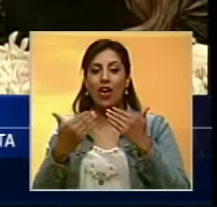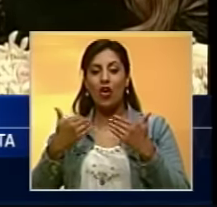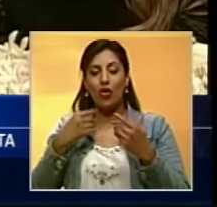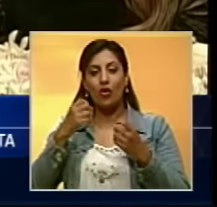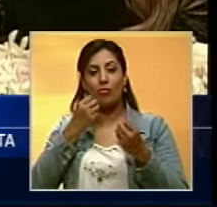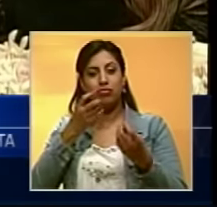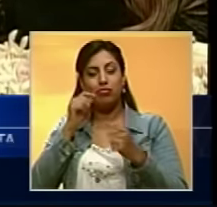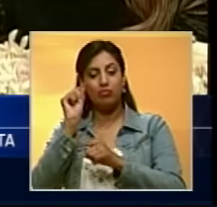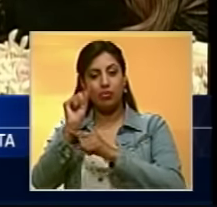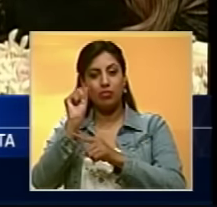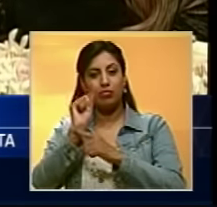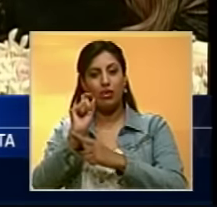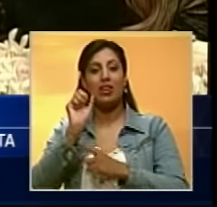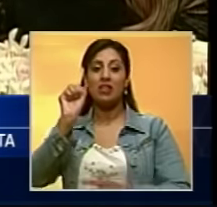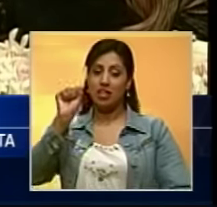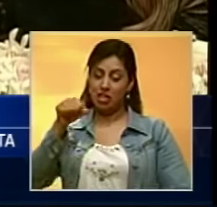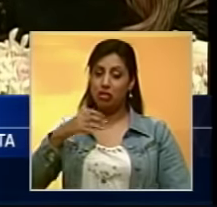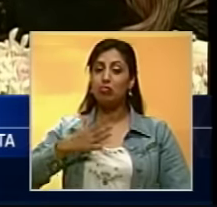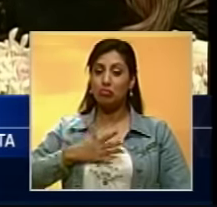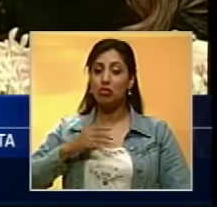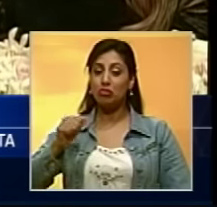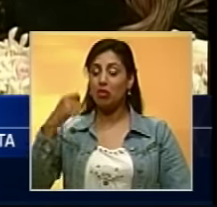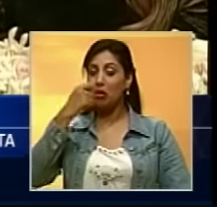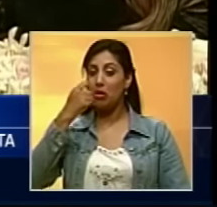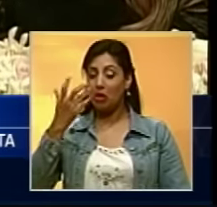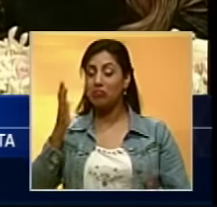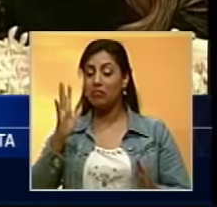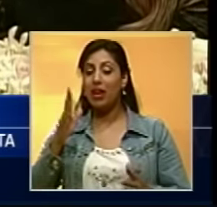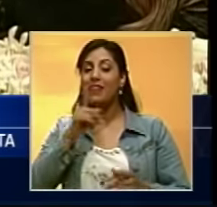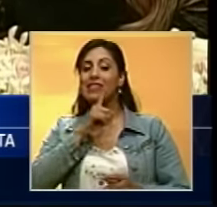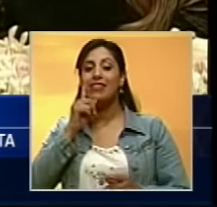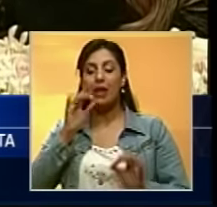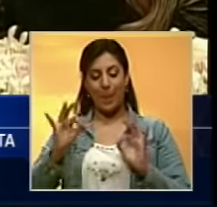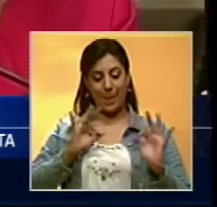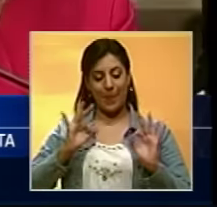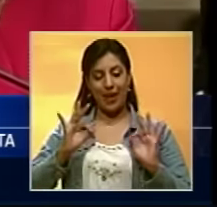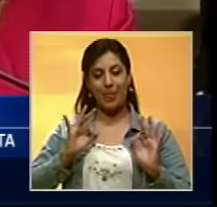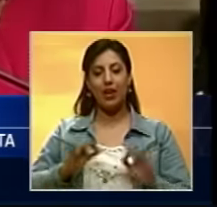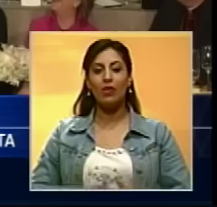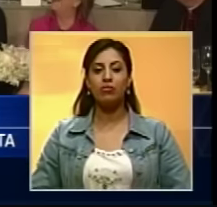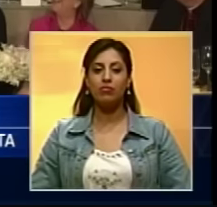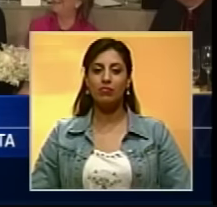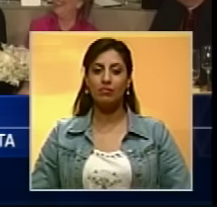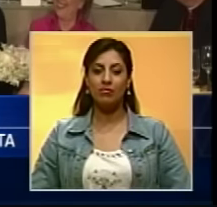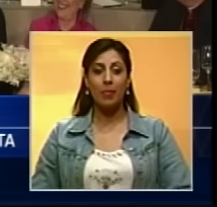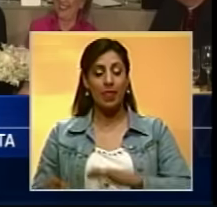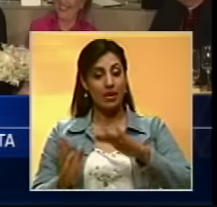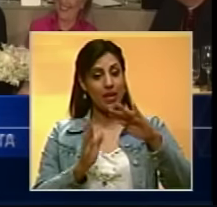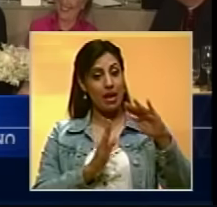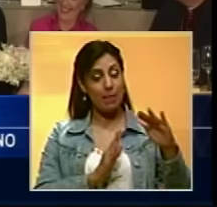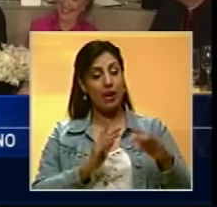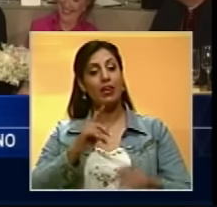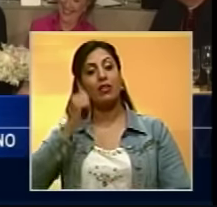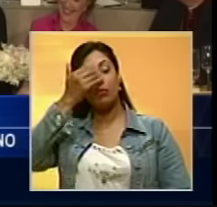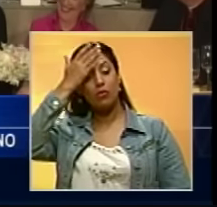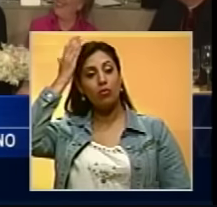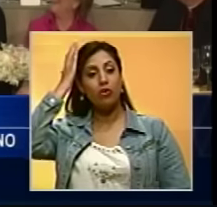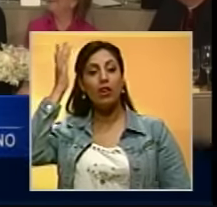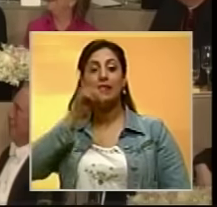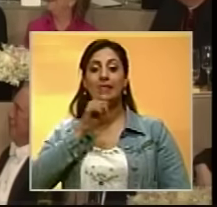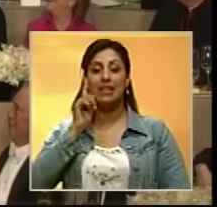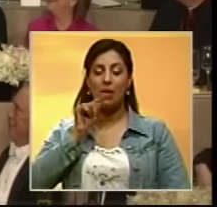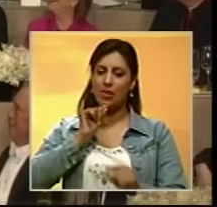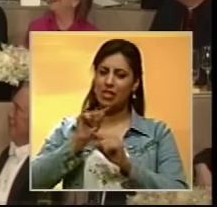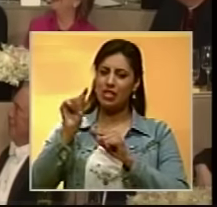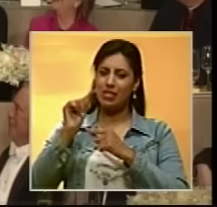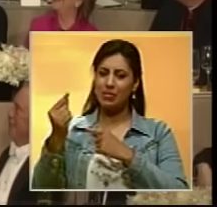rendimiento Y sí lo hice esa droga se llama preparación por otro lado el republicano hizo mención de las